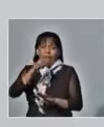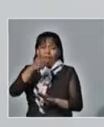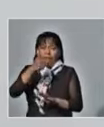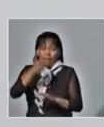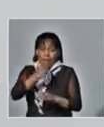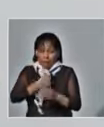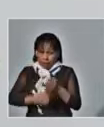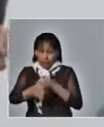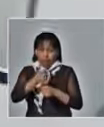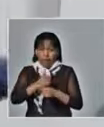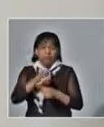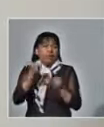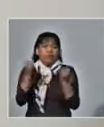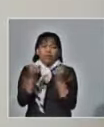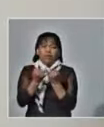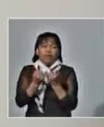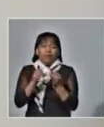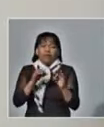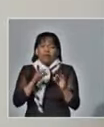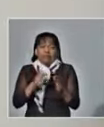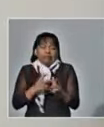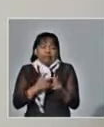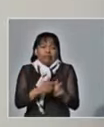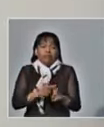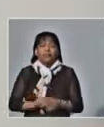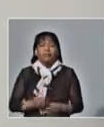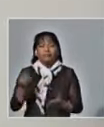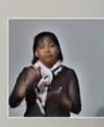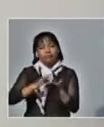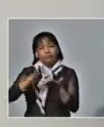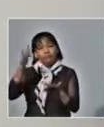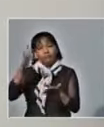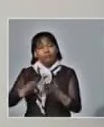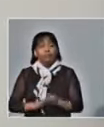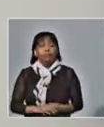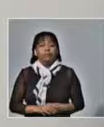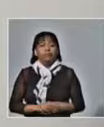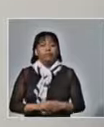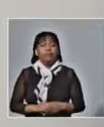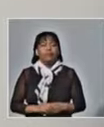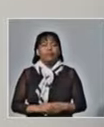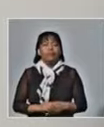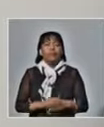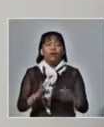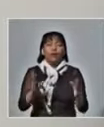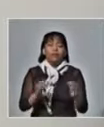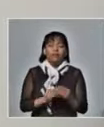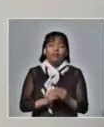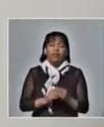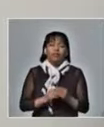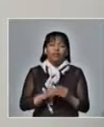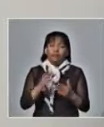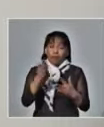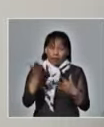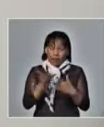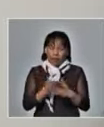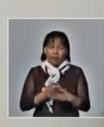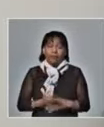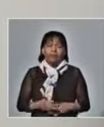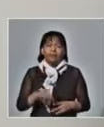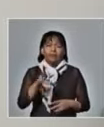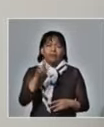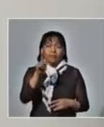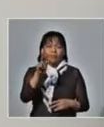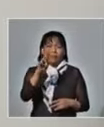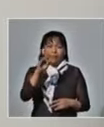seguirá funcionando. Muchas gracias. Vamos a cerrar este bloque con el candidato del Partido Revolucionario